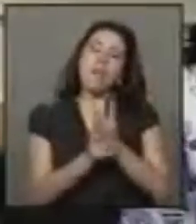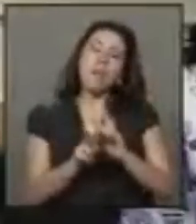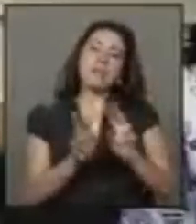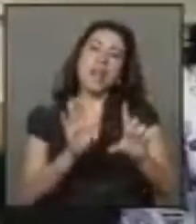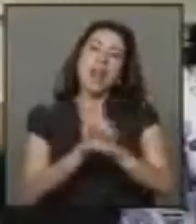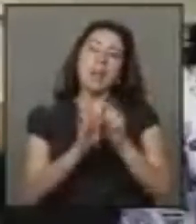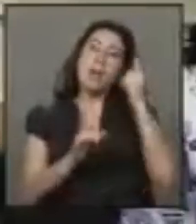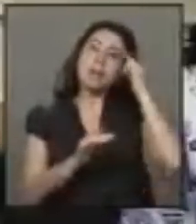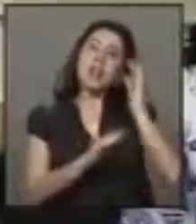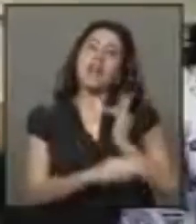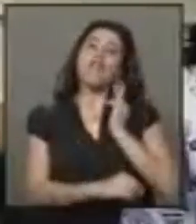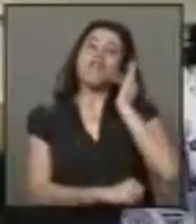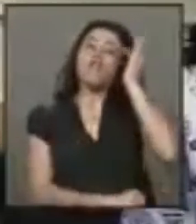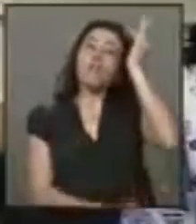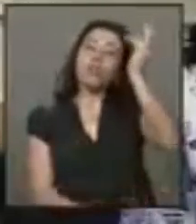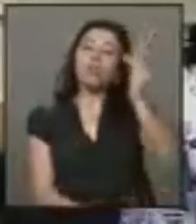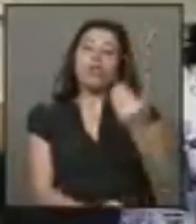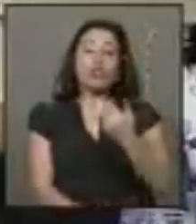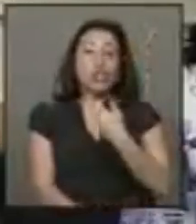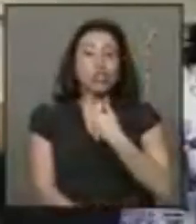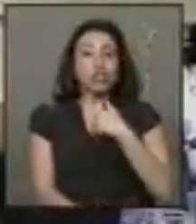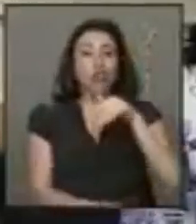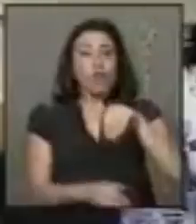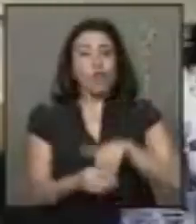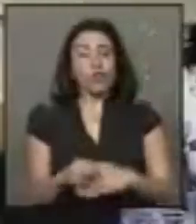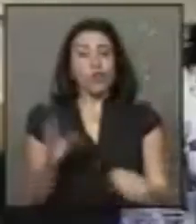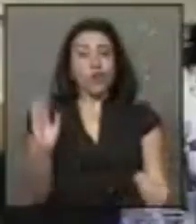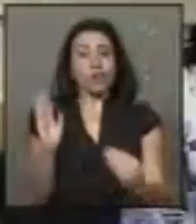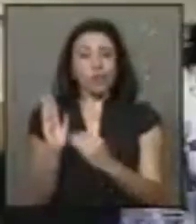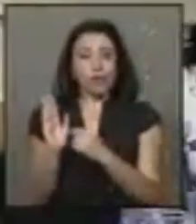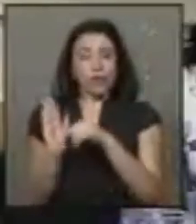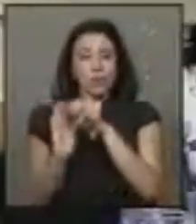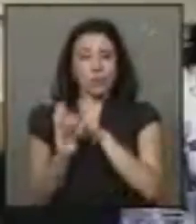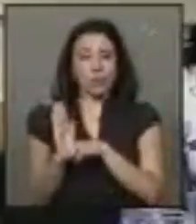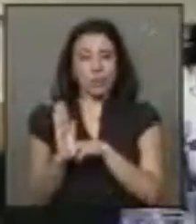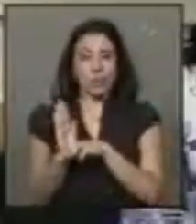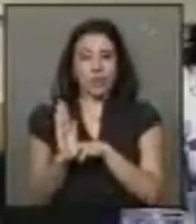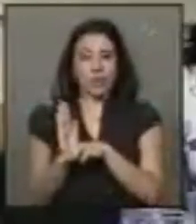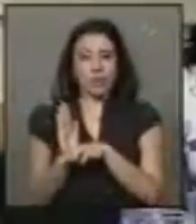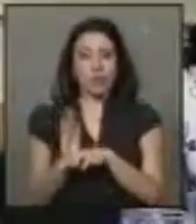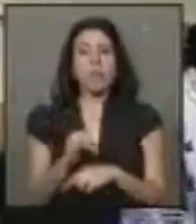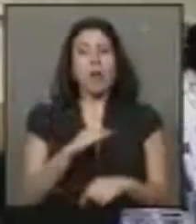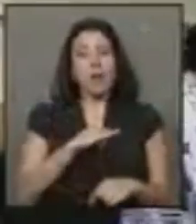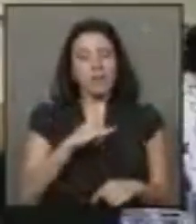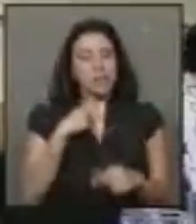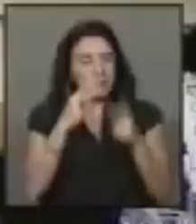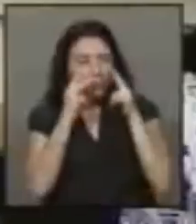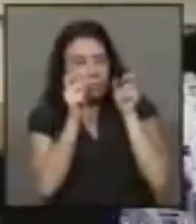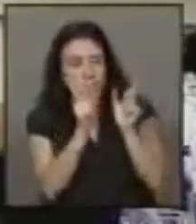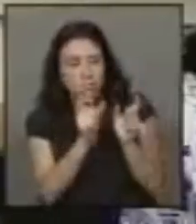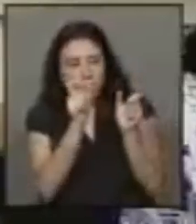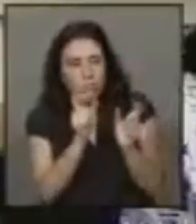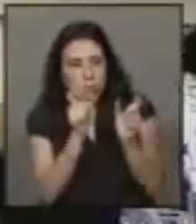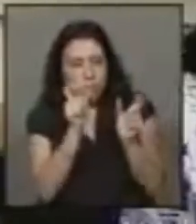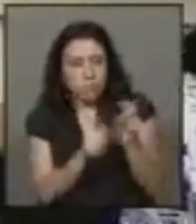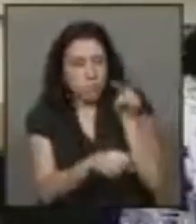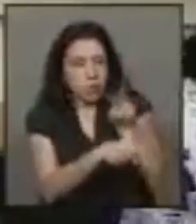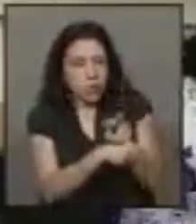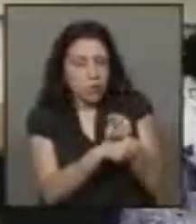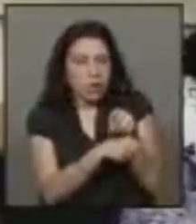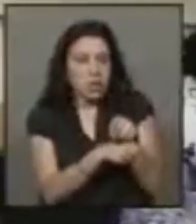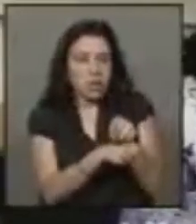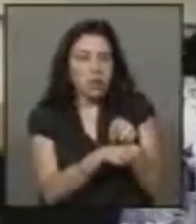el futuro también. Así que por mi parte, presidente, voy a votar a favor de esta iniciativa, pero vamos a seguirle la pista y vamos a seguir